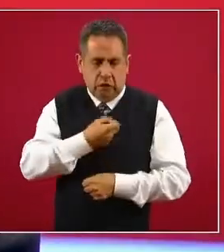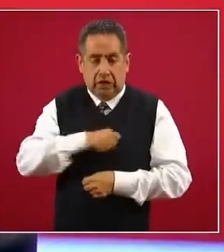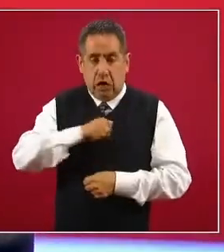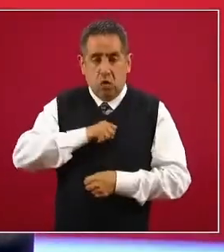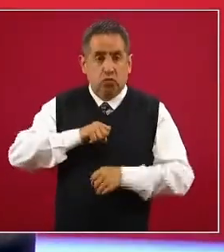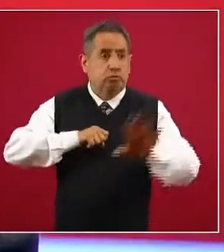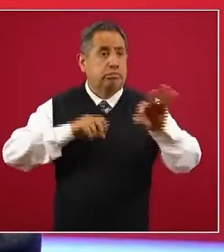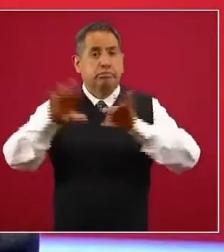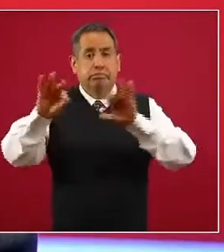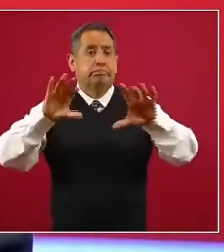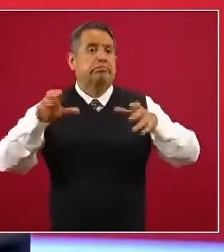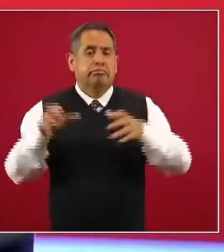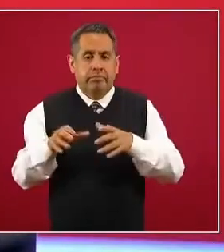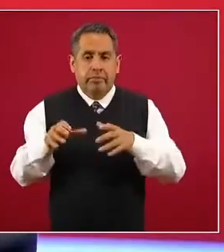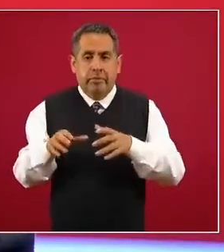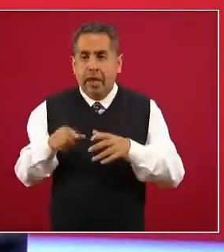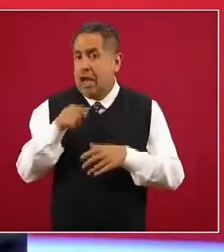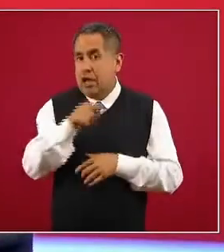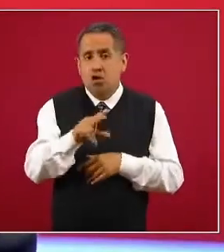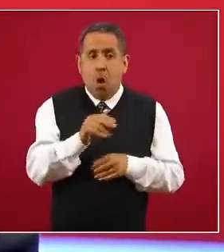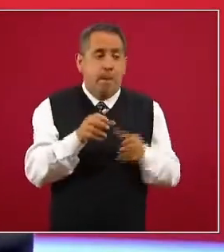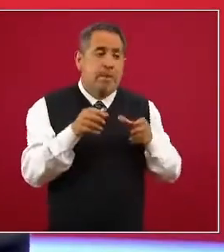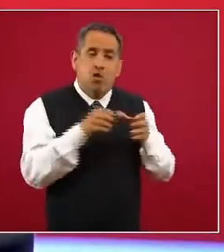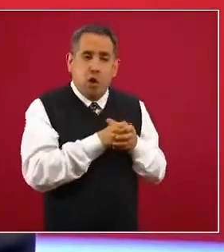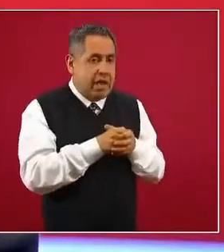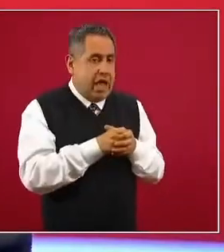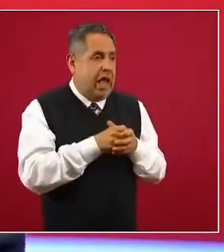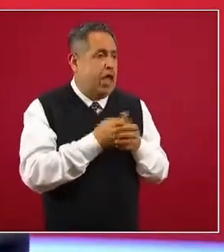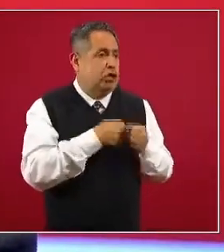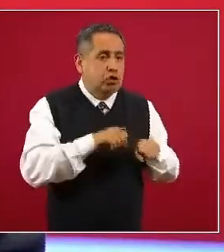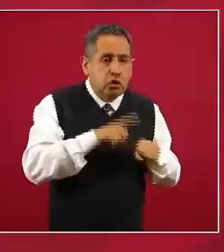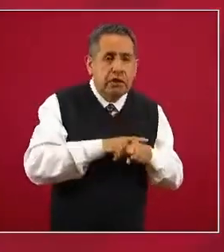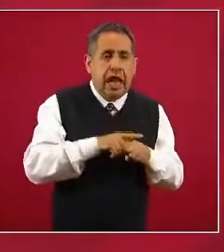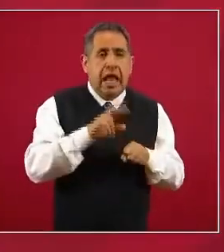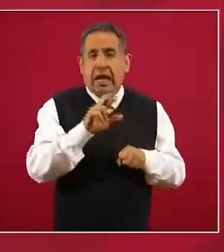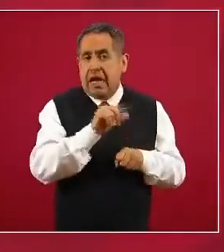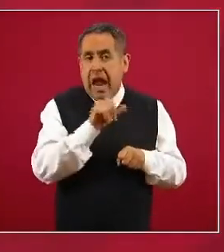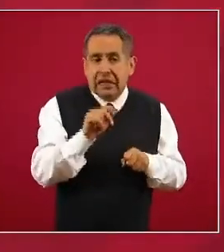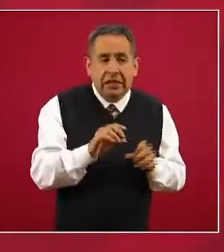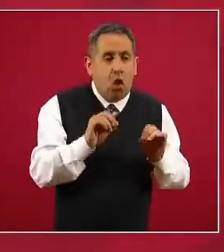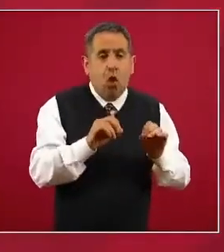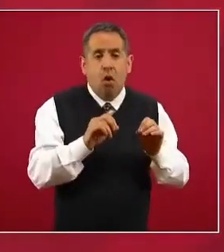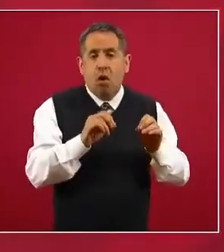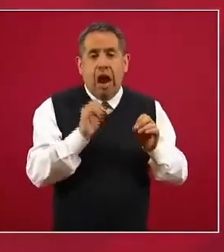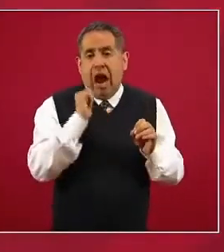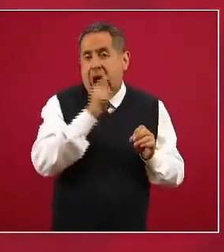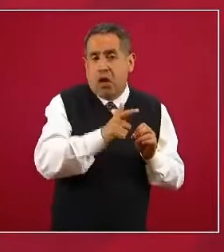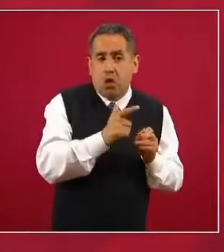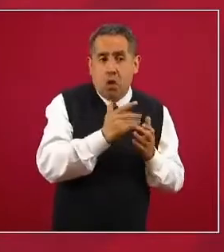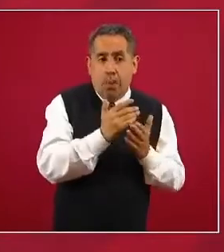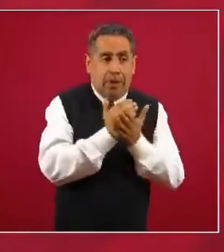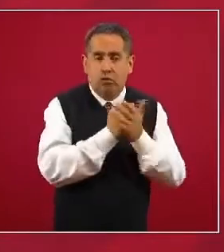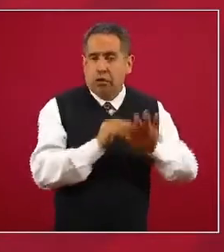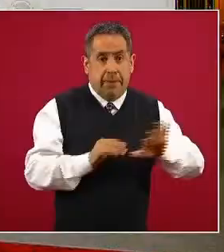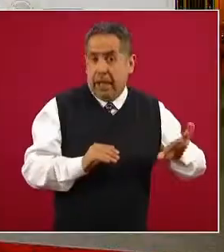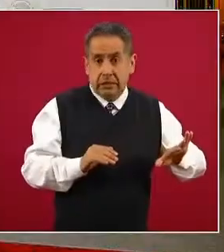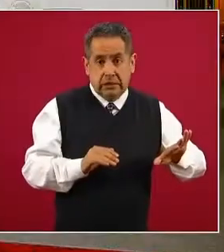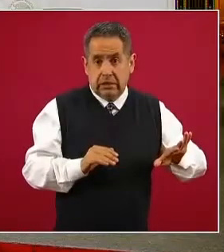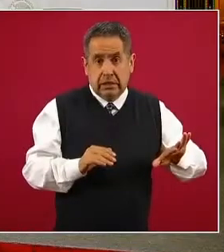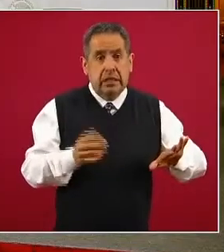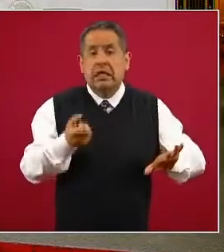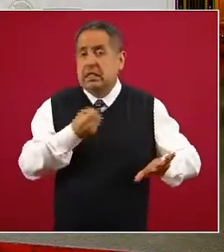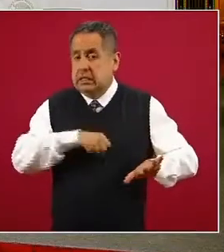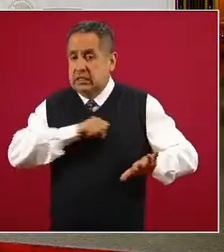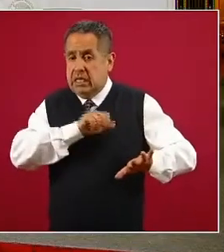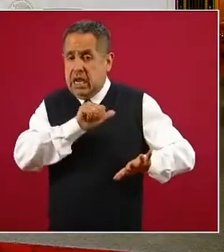nunca pertenecientes a minorías étnicas, sociales, raciales o personas que puedan estar en desventaja, ni personas que